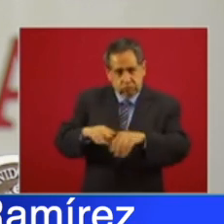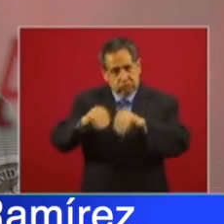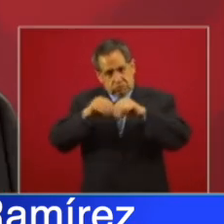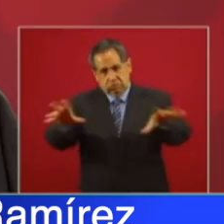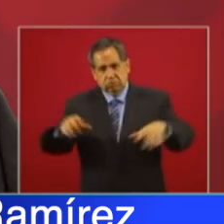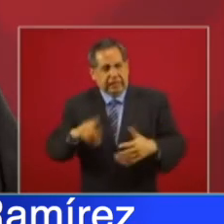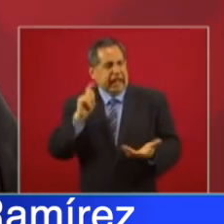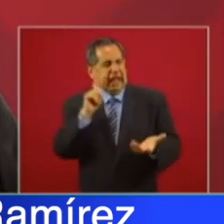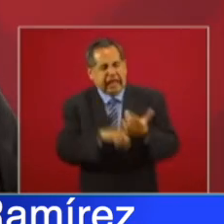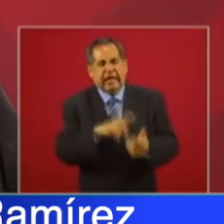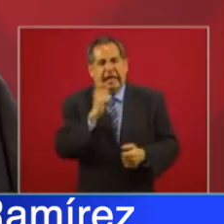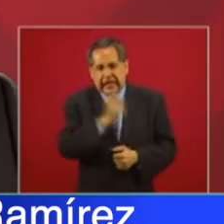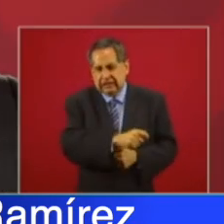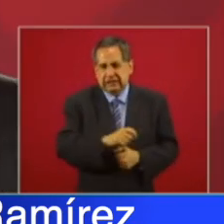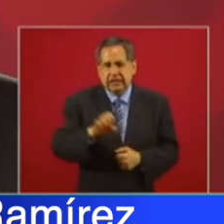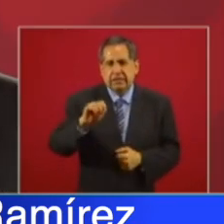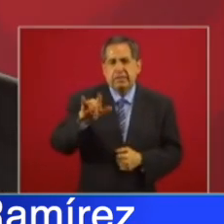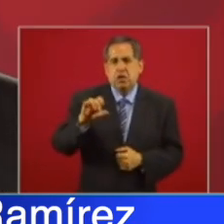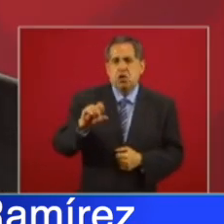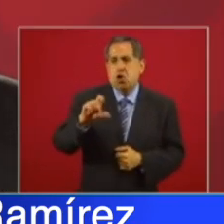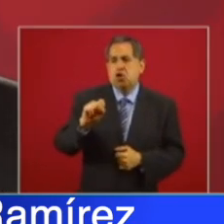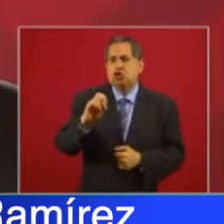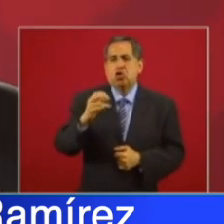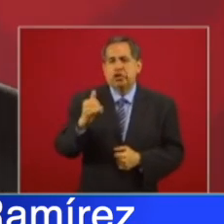del señor Lozoya.